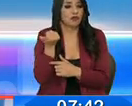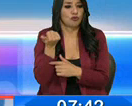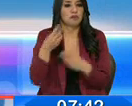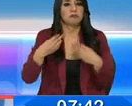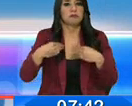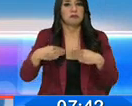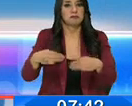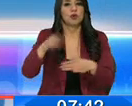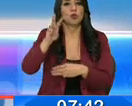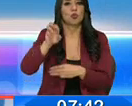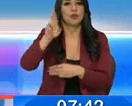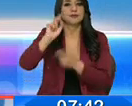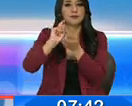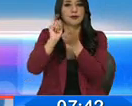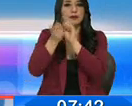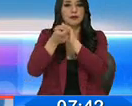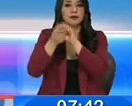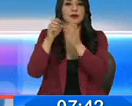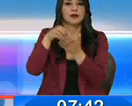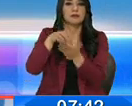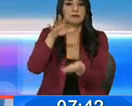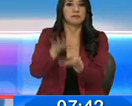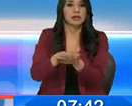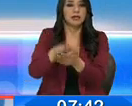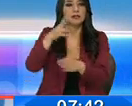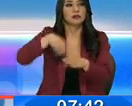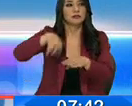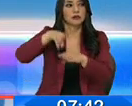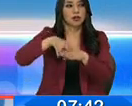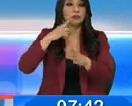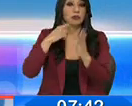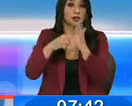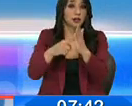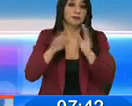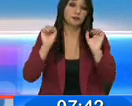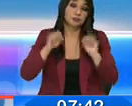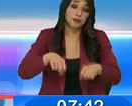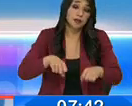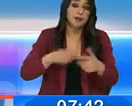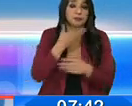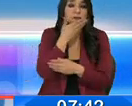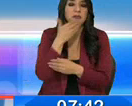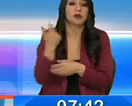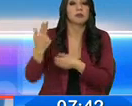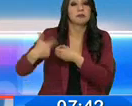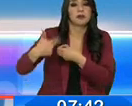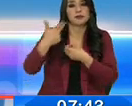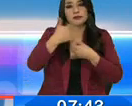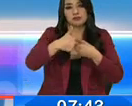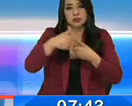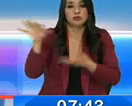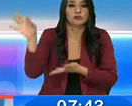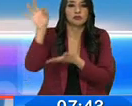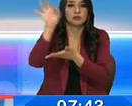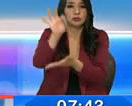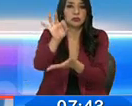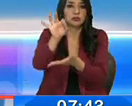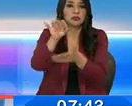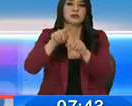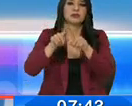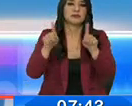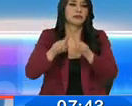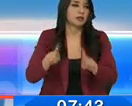Wester modificado, que puede ser el que se aplica para los nacionales, por ejemplo, que permitiría una mejor participación y representación de los